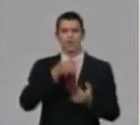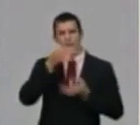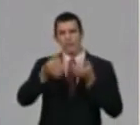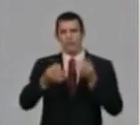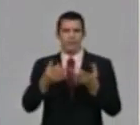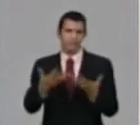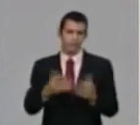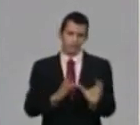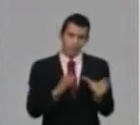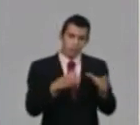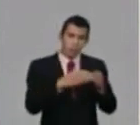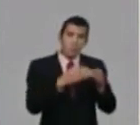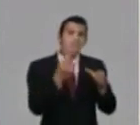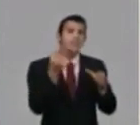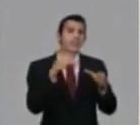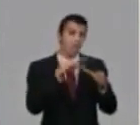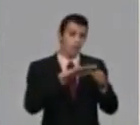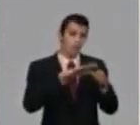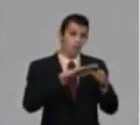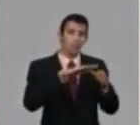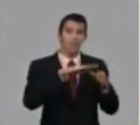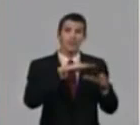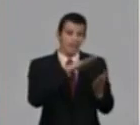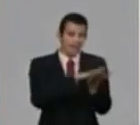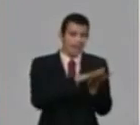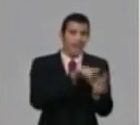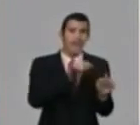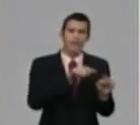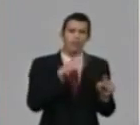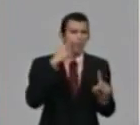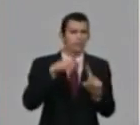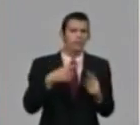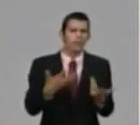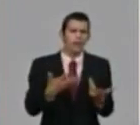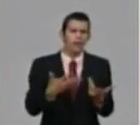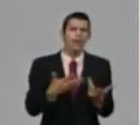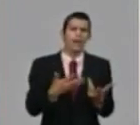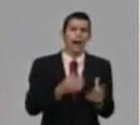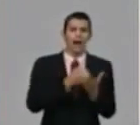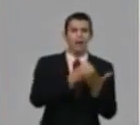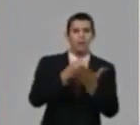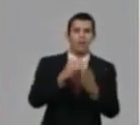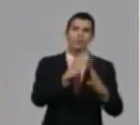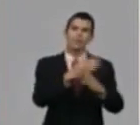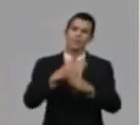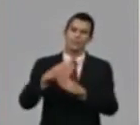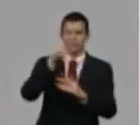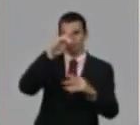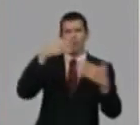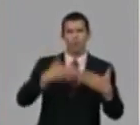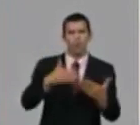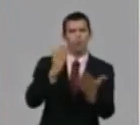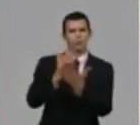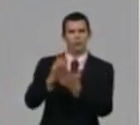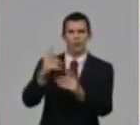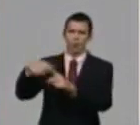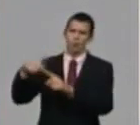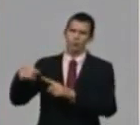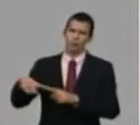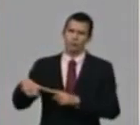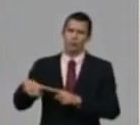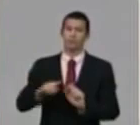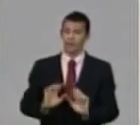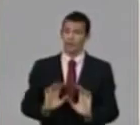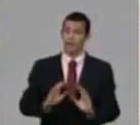implementar todas estas medidas y que incluso en las condiciones de tensiones financieras en que fue aprobado, donde está impactando el propio bloqueo, las